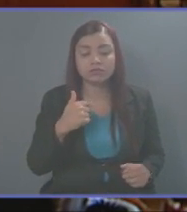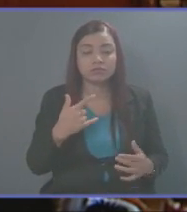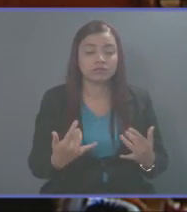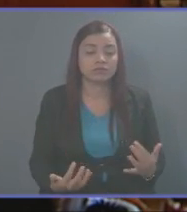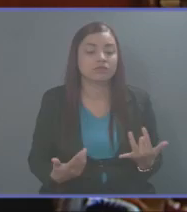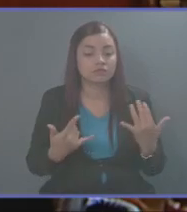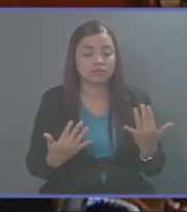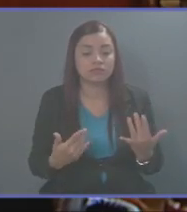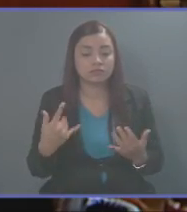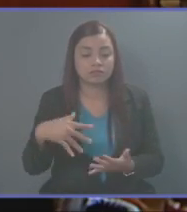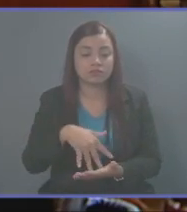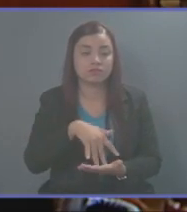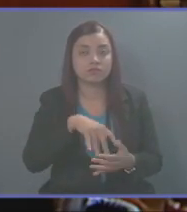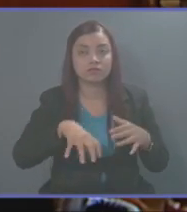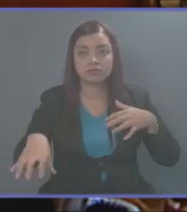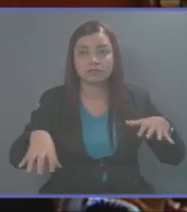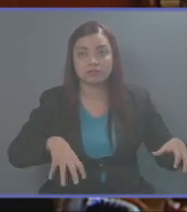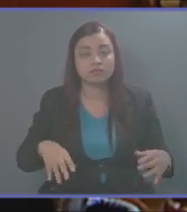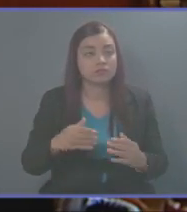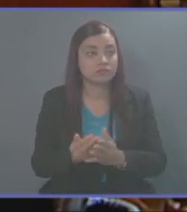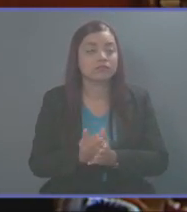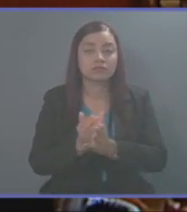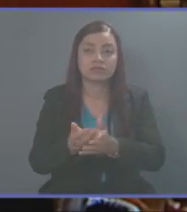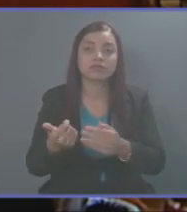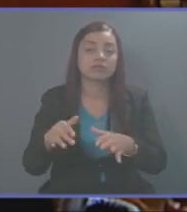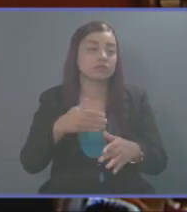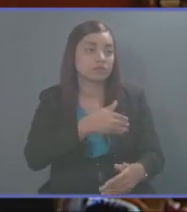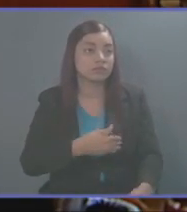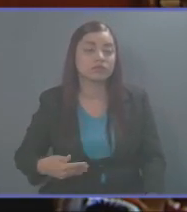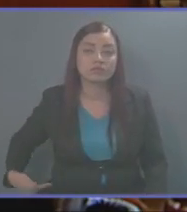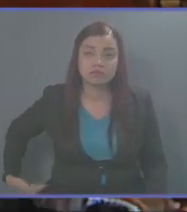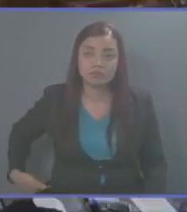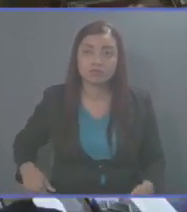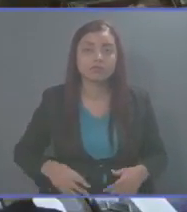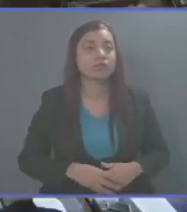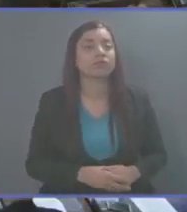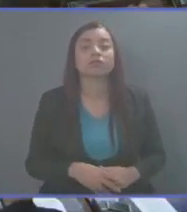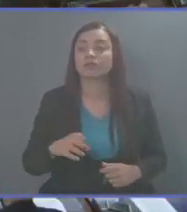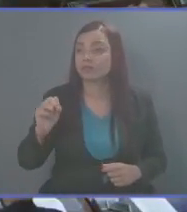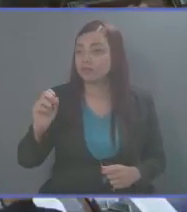esperando los habitantes del Departamento de la Unión. Muchas gracias, presidente. Se toma nota, diputado.